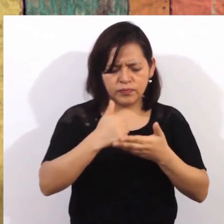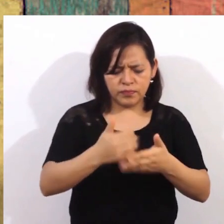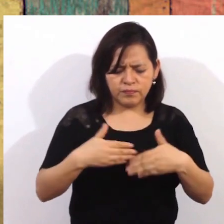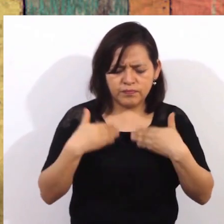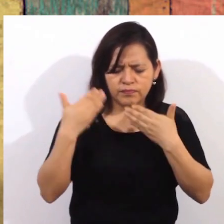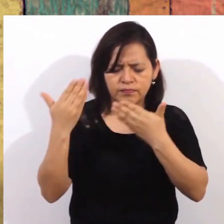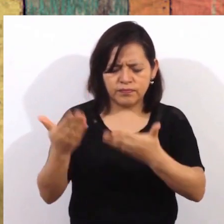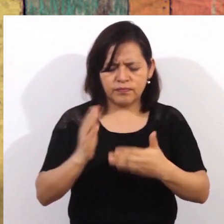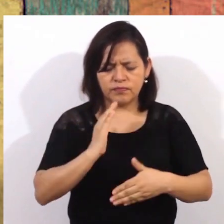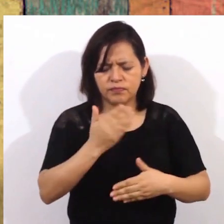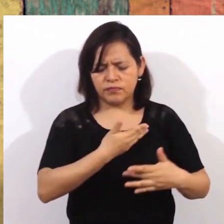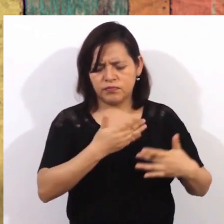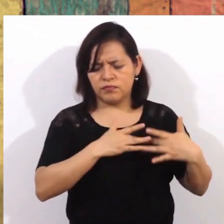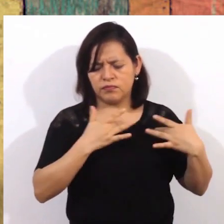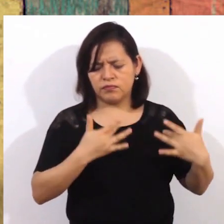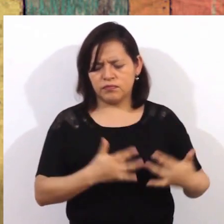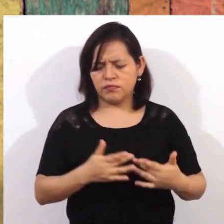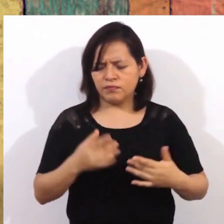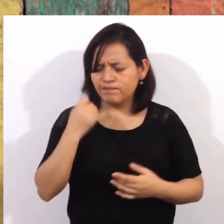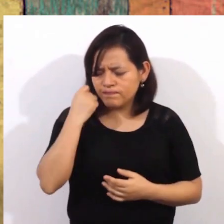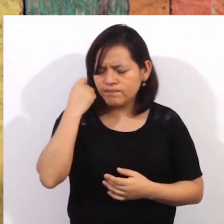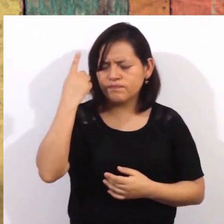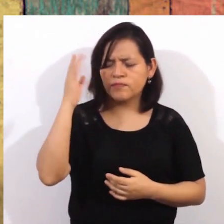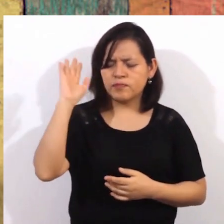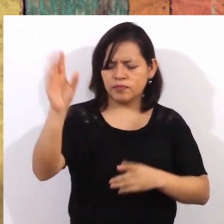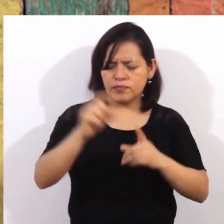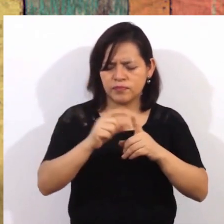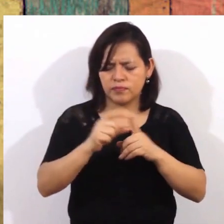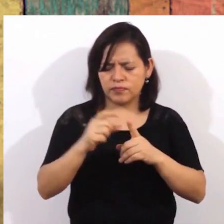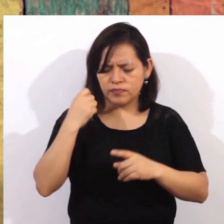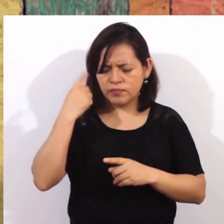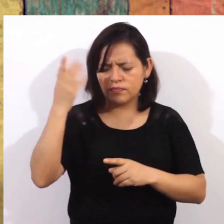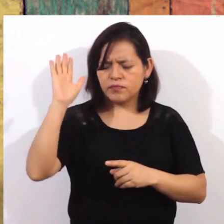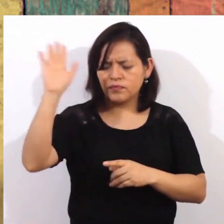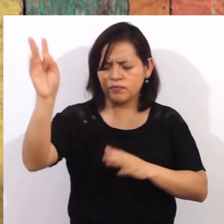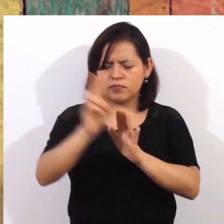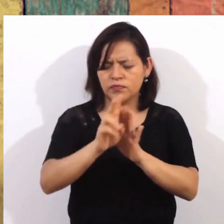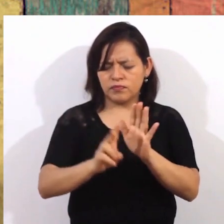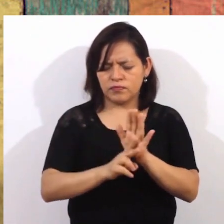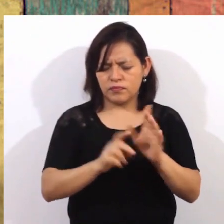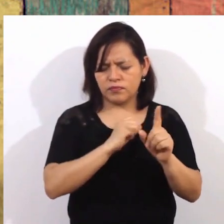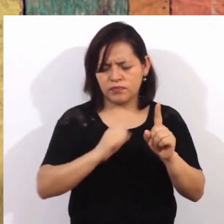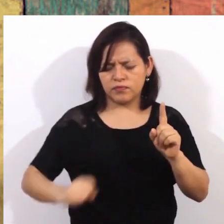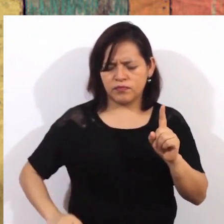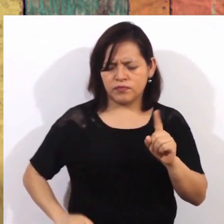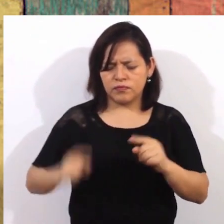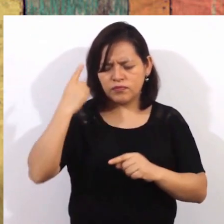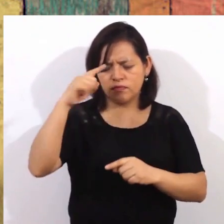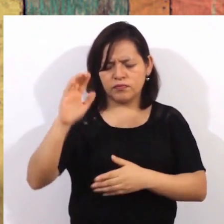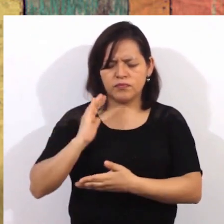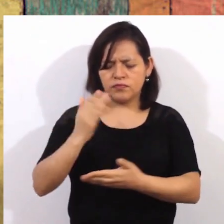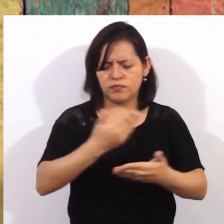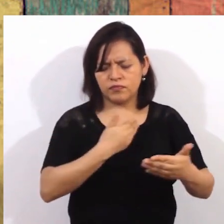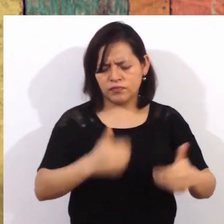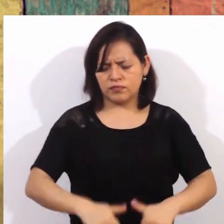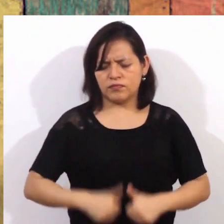nuestros corazones, Señor, a poder entender tu palabra, tu voluntad, Señor, hacia nuestras